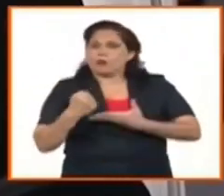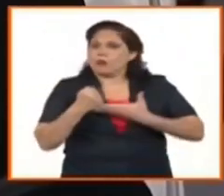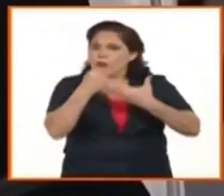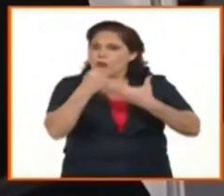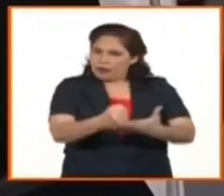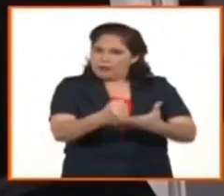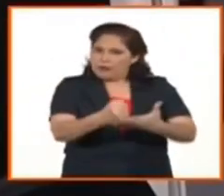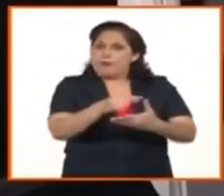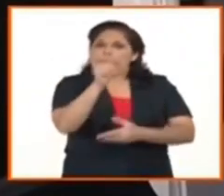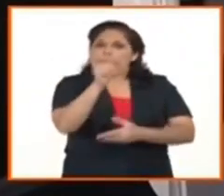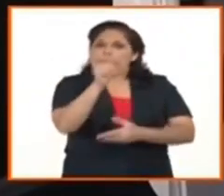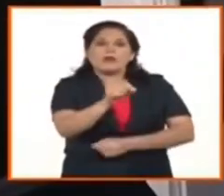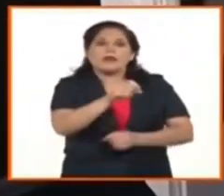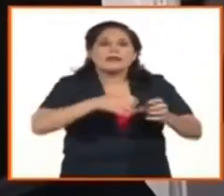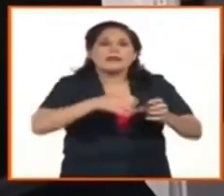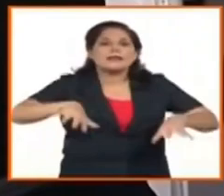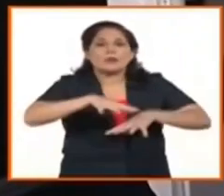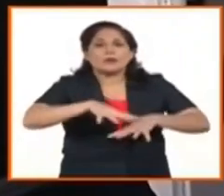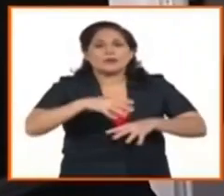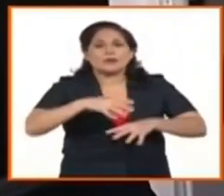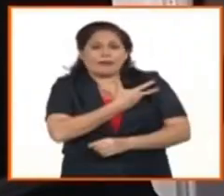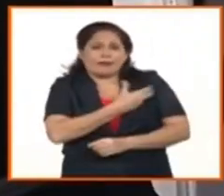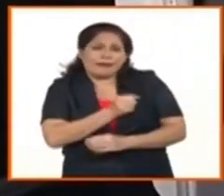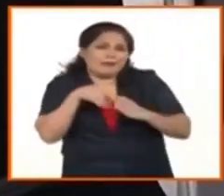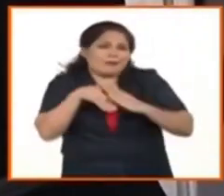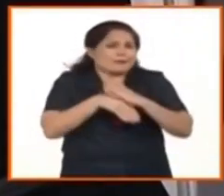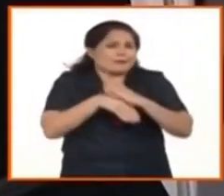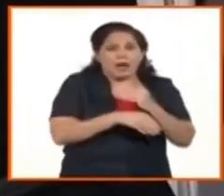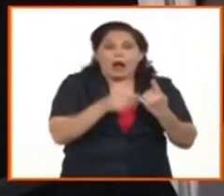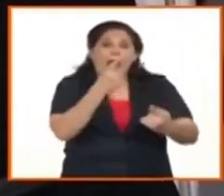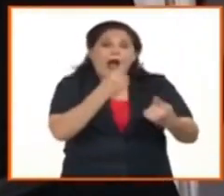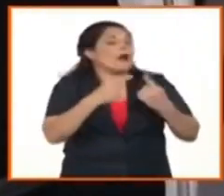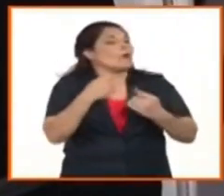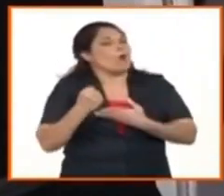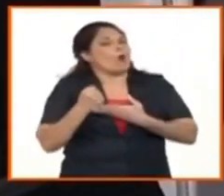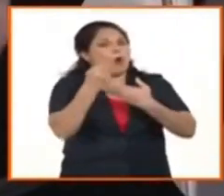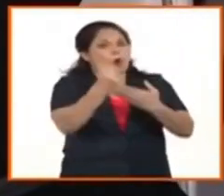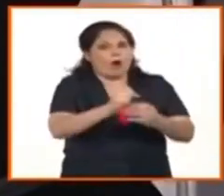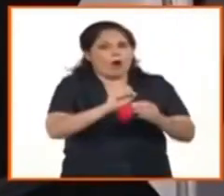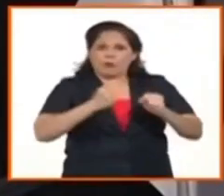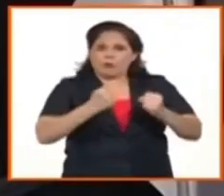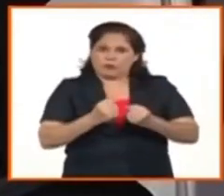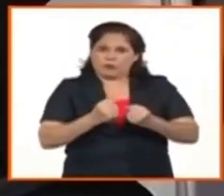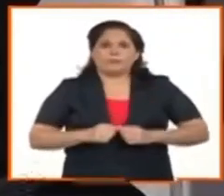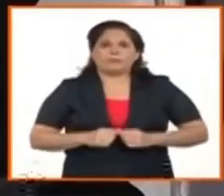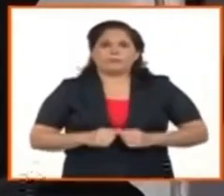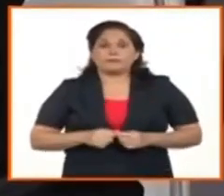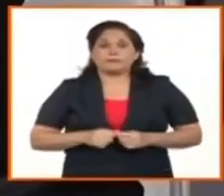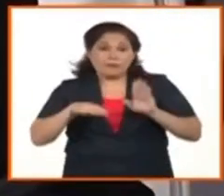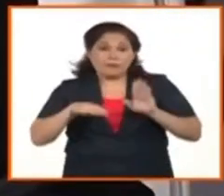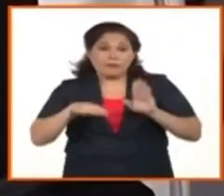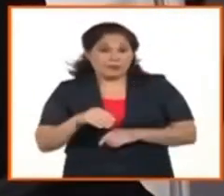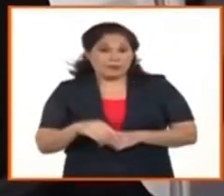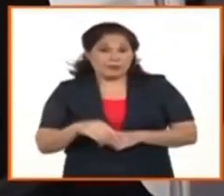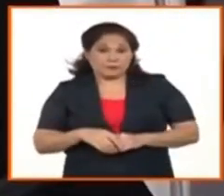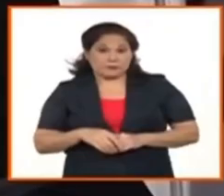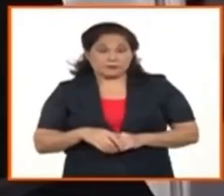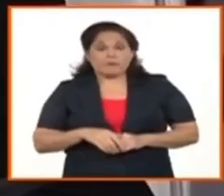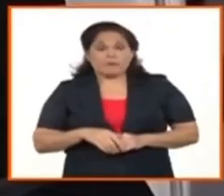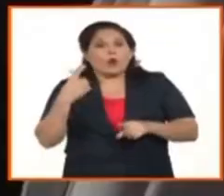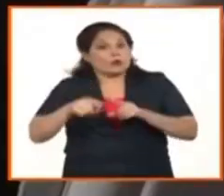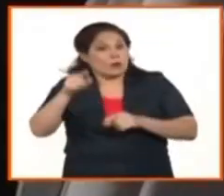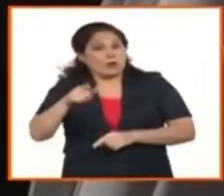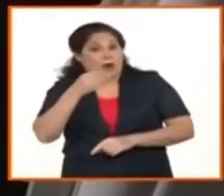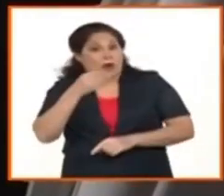que están en situación de violencia en la familia incluso legítima que terceros hagan la denuncia